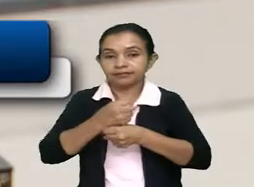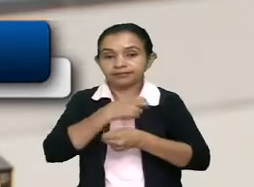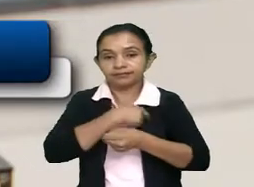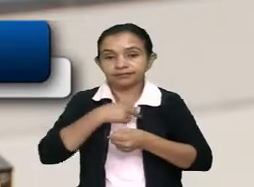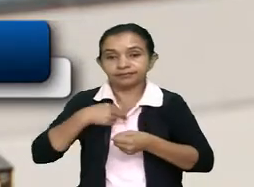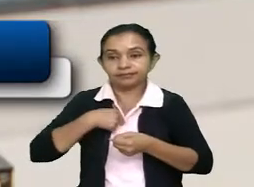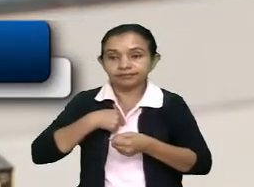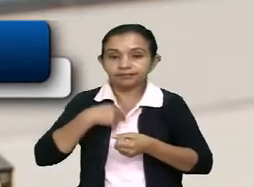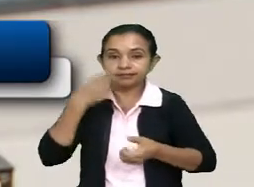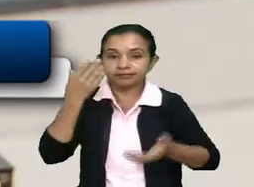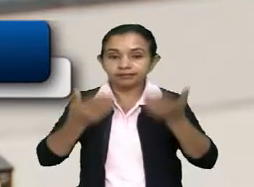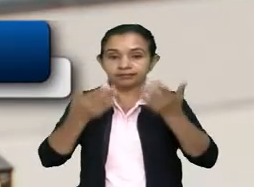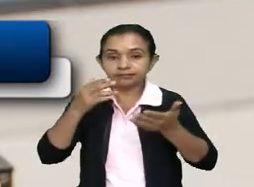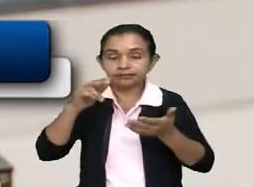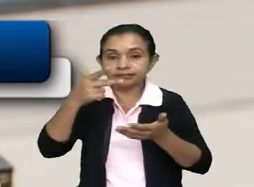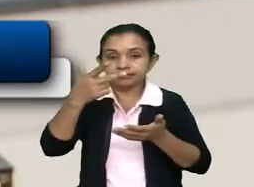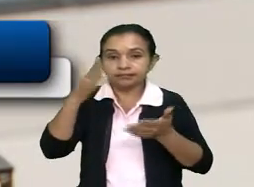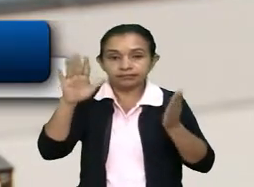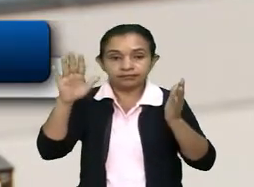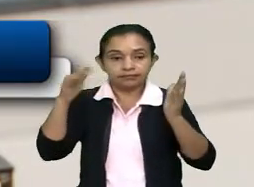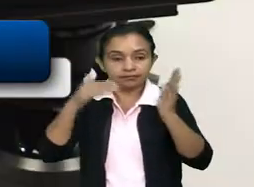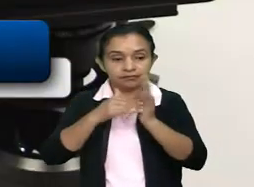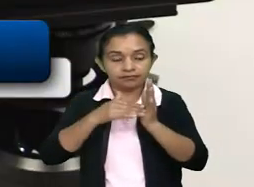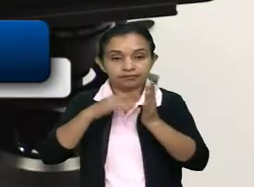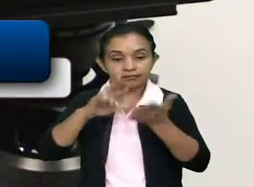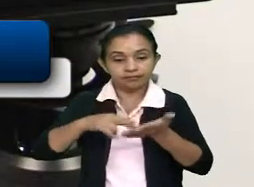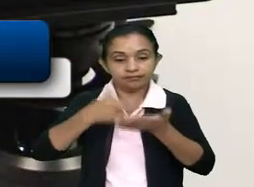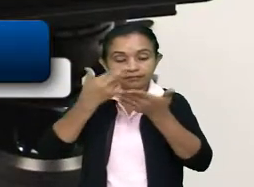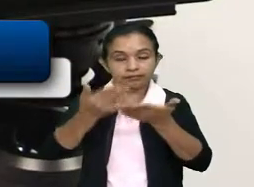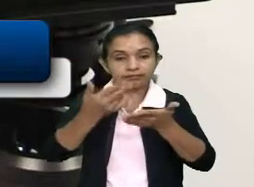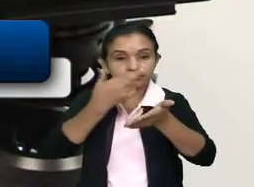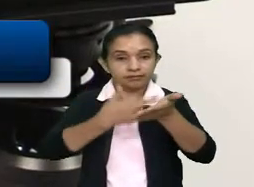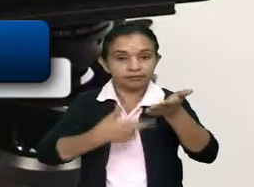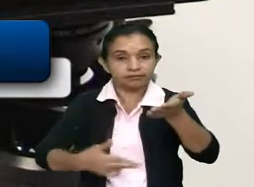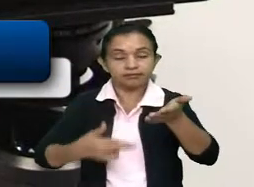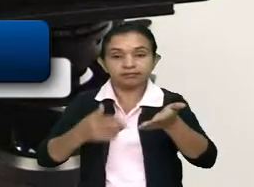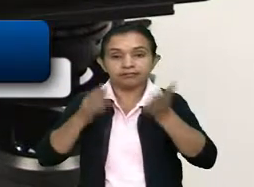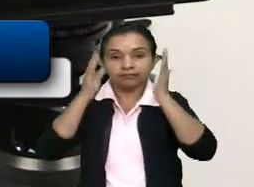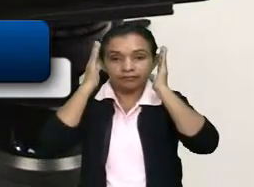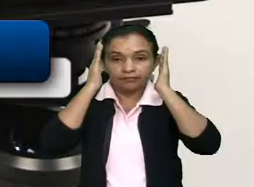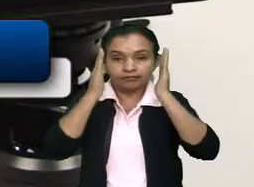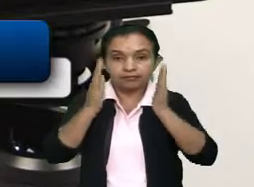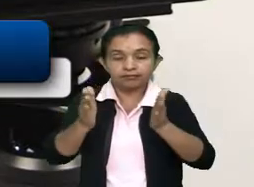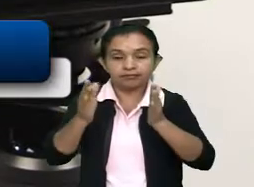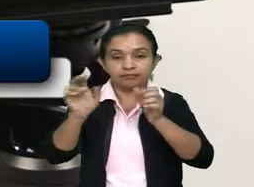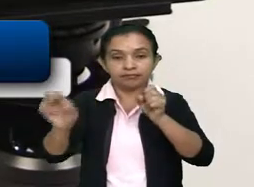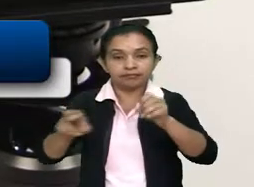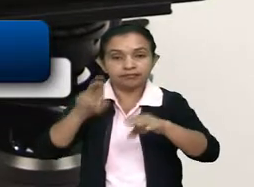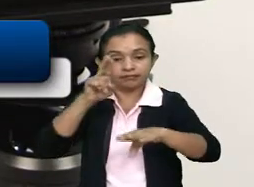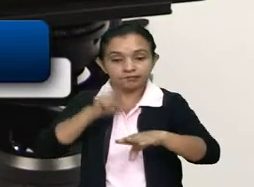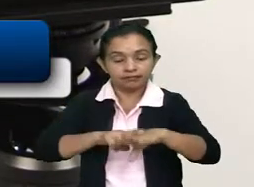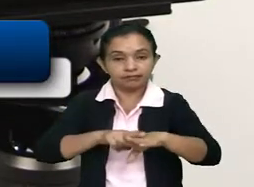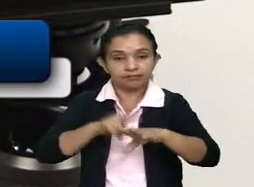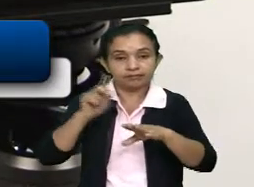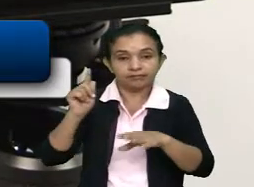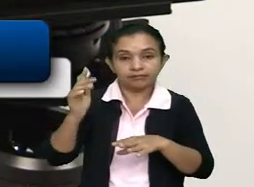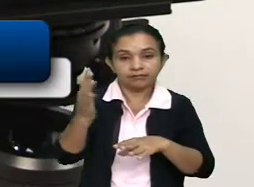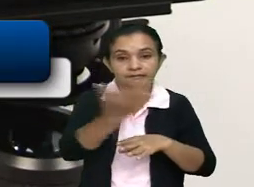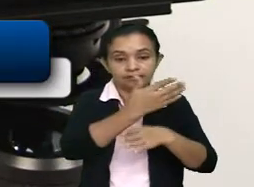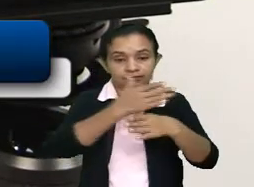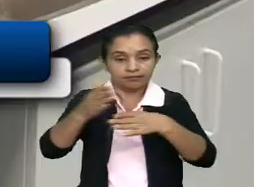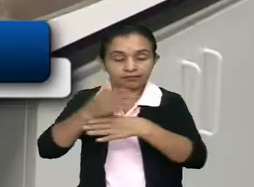pasar probablemente a los 85 mil donaciones de sangre lo que nos ha permitido cubrir la demanda nacional de estos diferentes